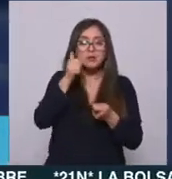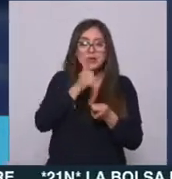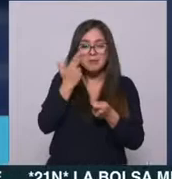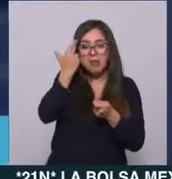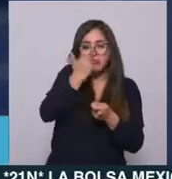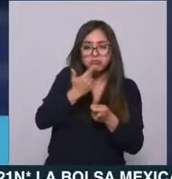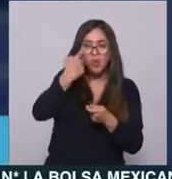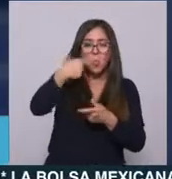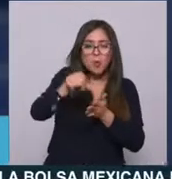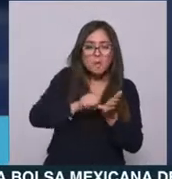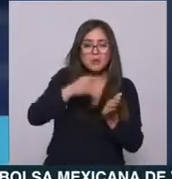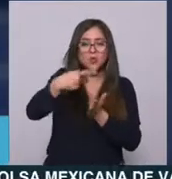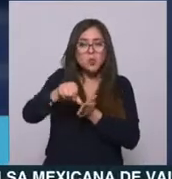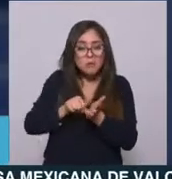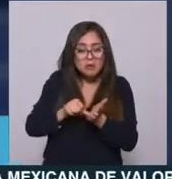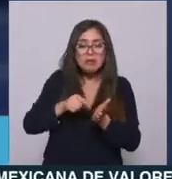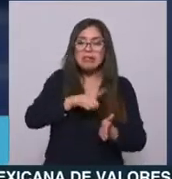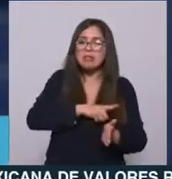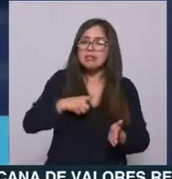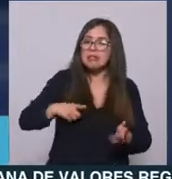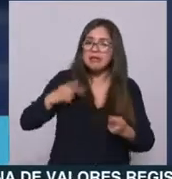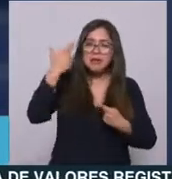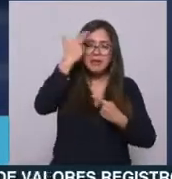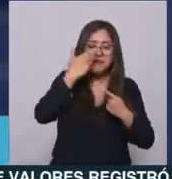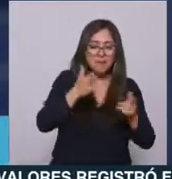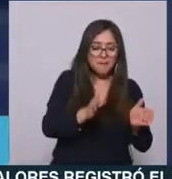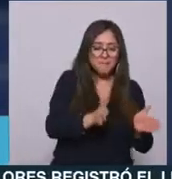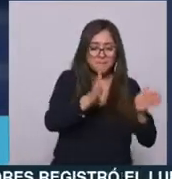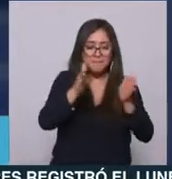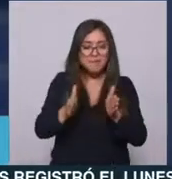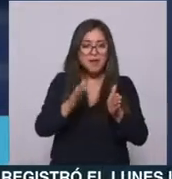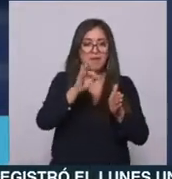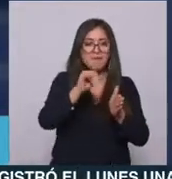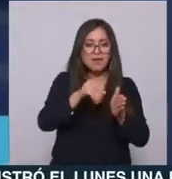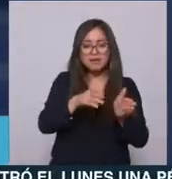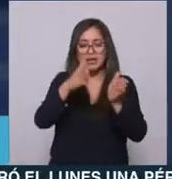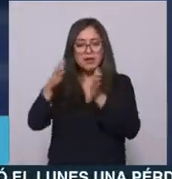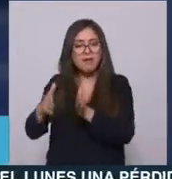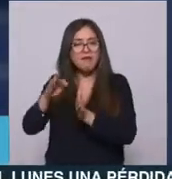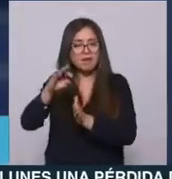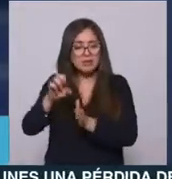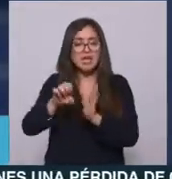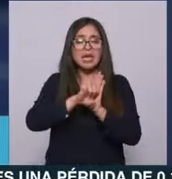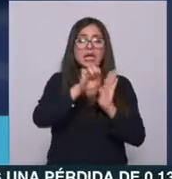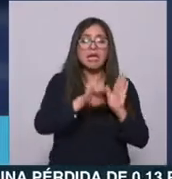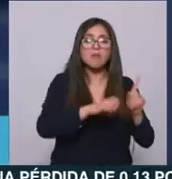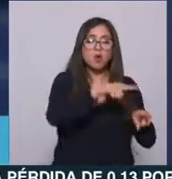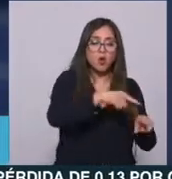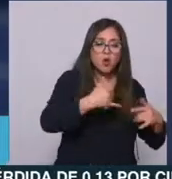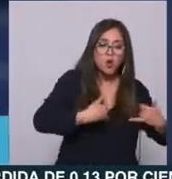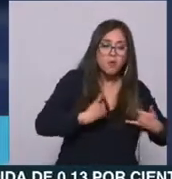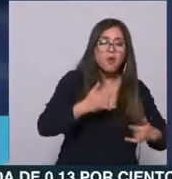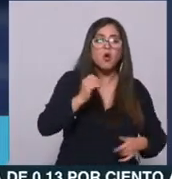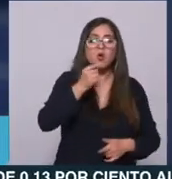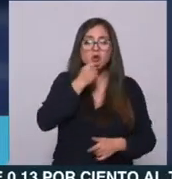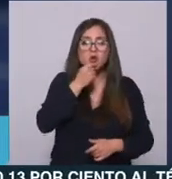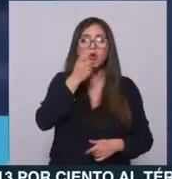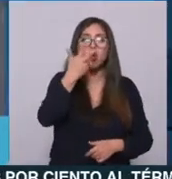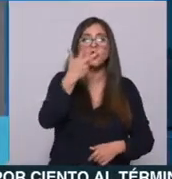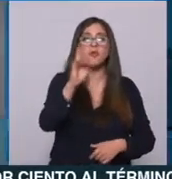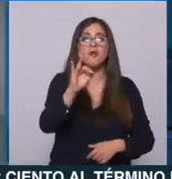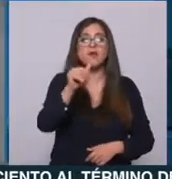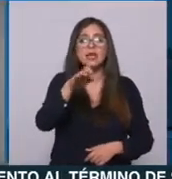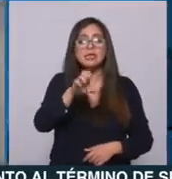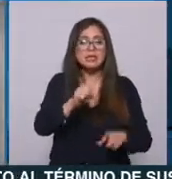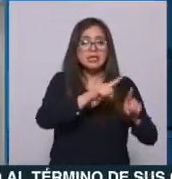que cumplir un mínimo requisitos de fases. Por ejemplo, para los adolescentes o niños, pues 8 fases de Hipercevad, o con algunos